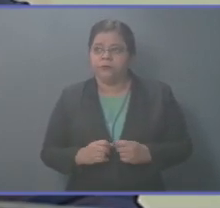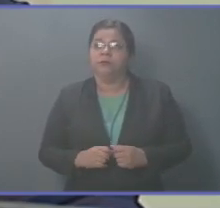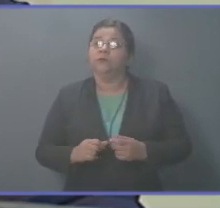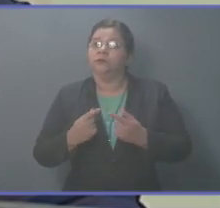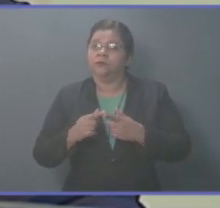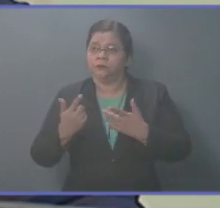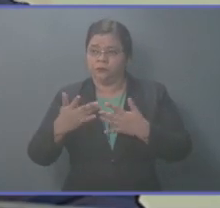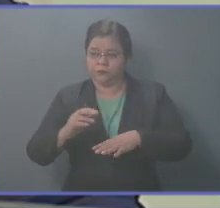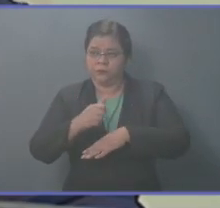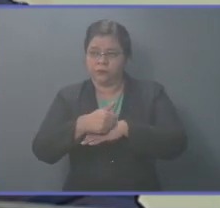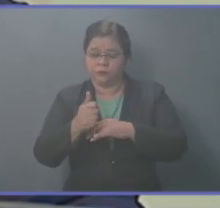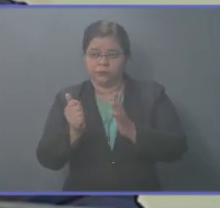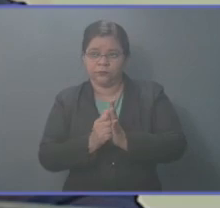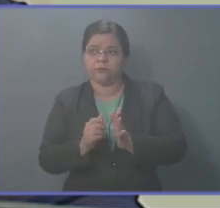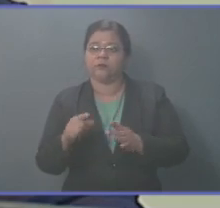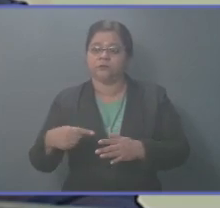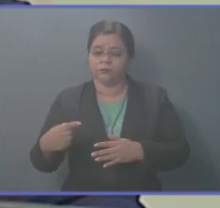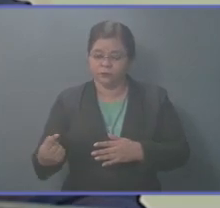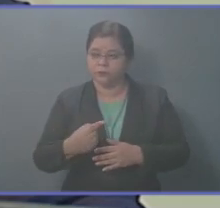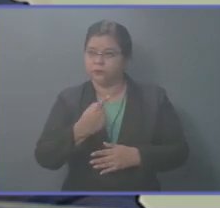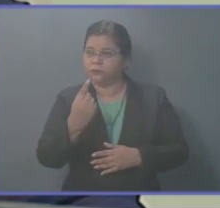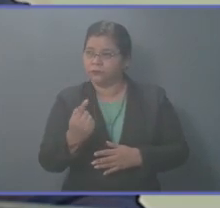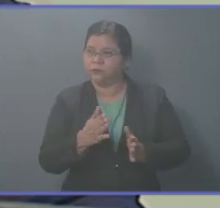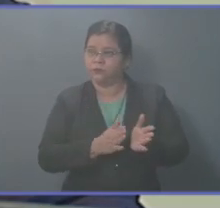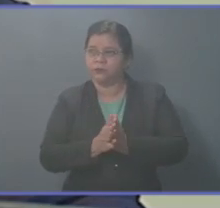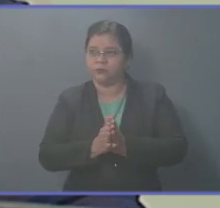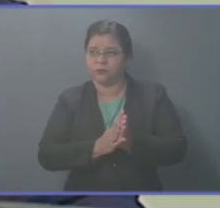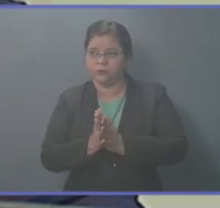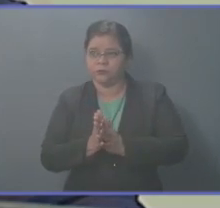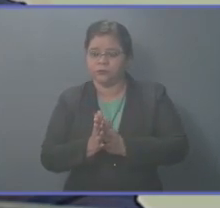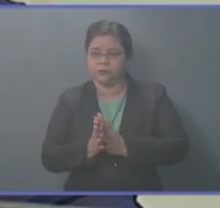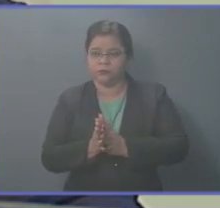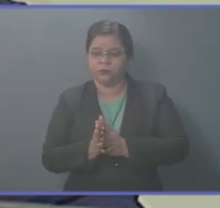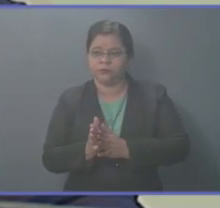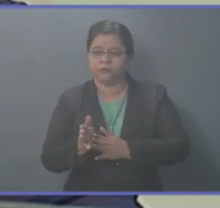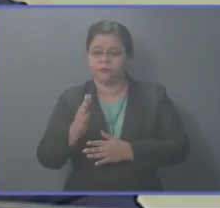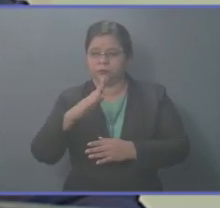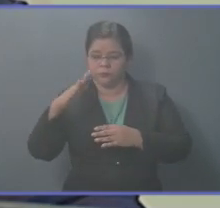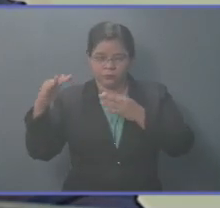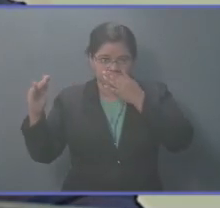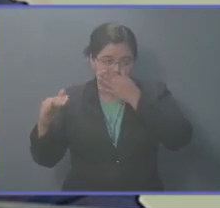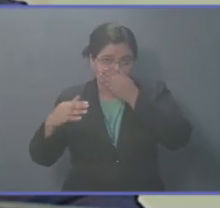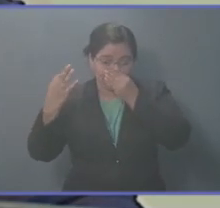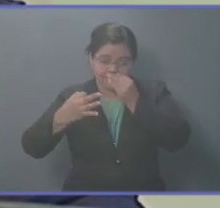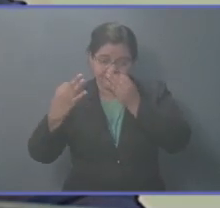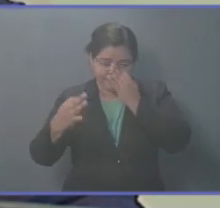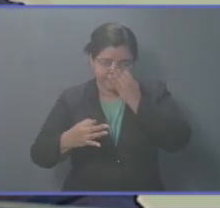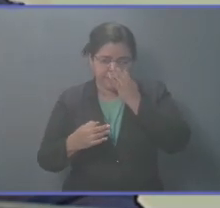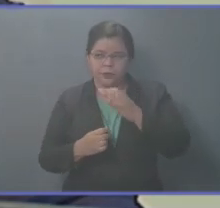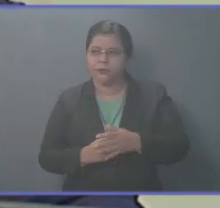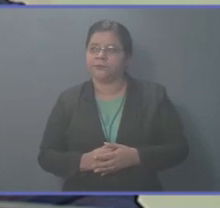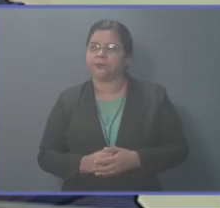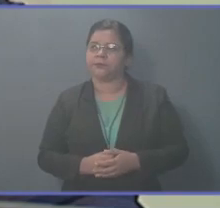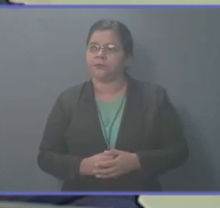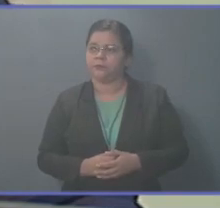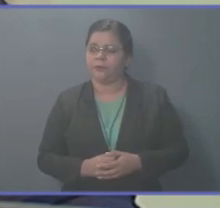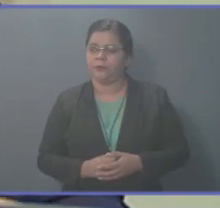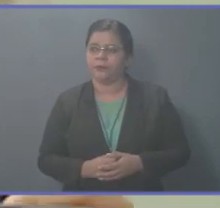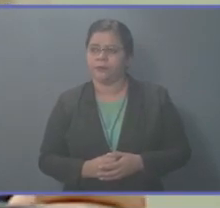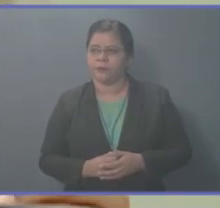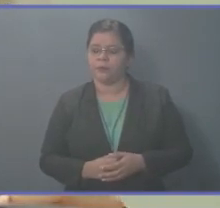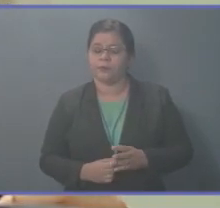Asamblea Legislativa cuando los interesados de la República lo demanden, cuando los intereses de la República lo